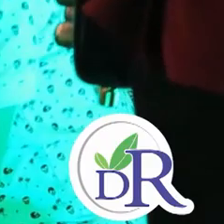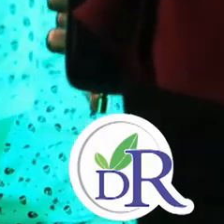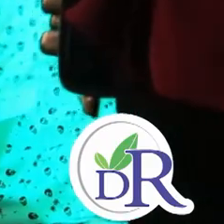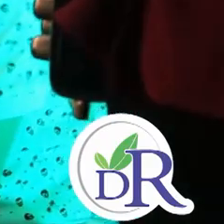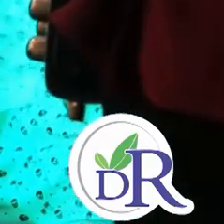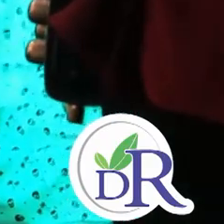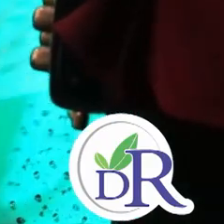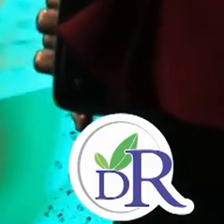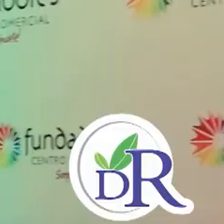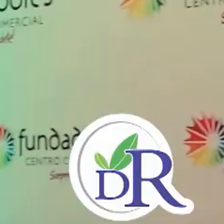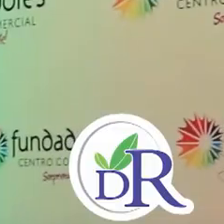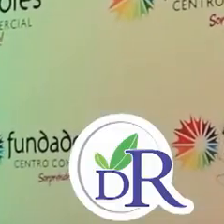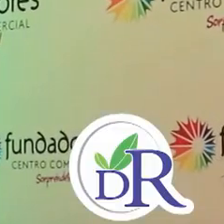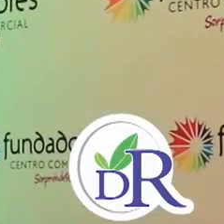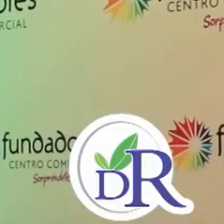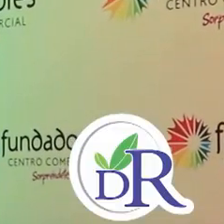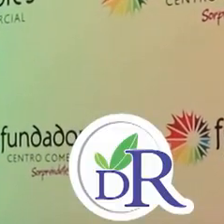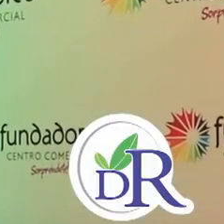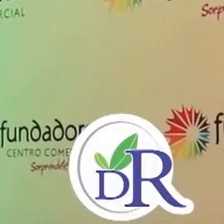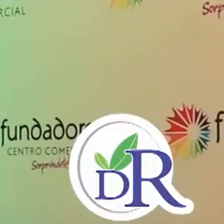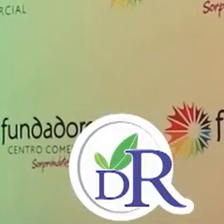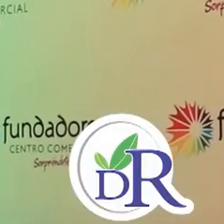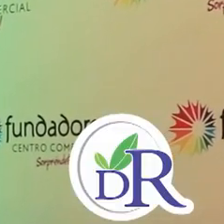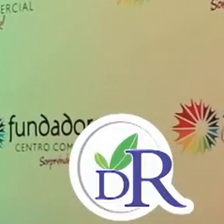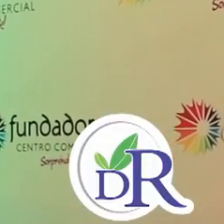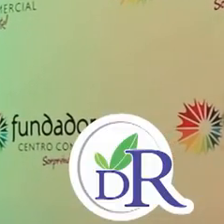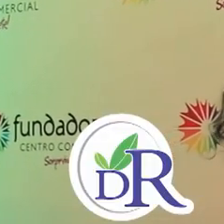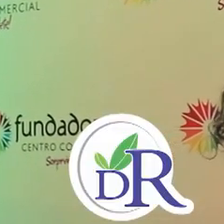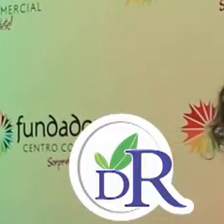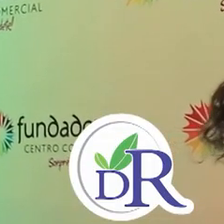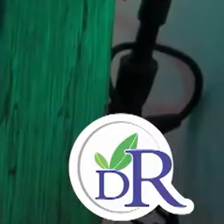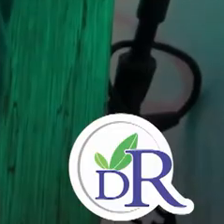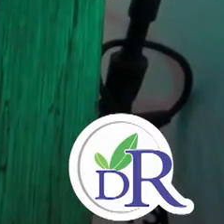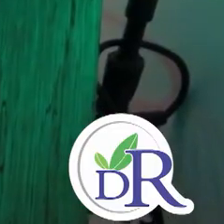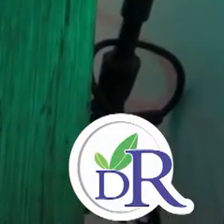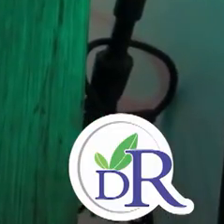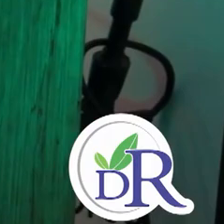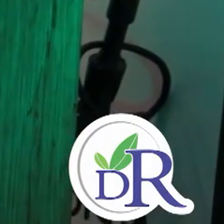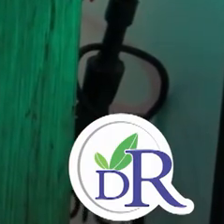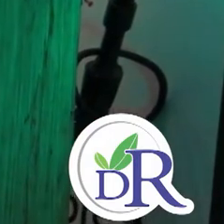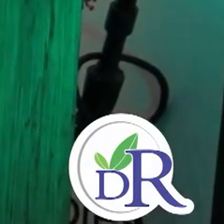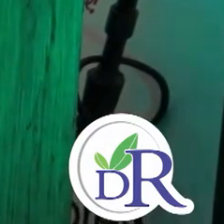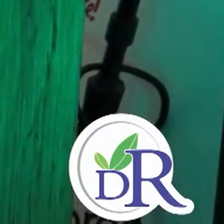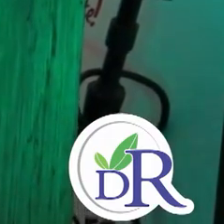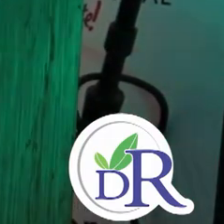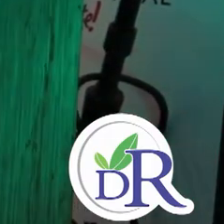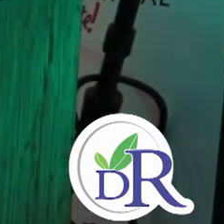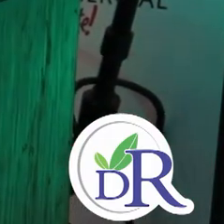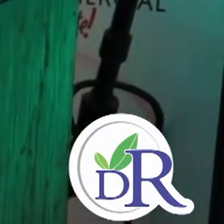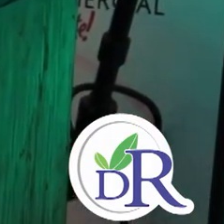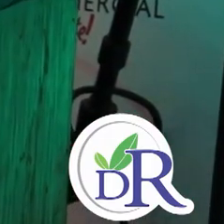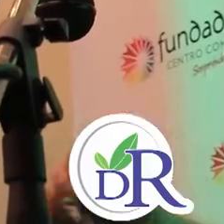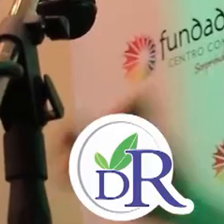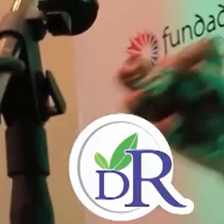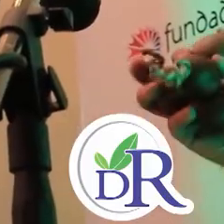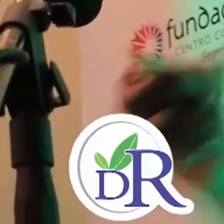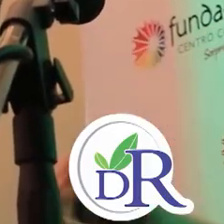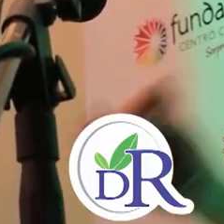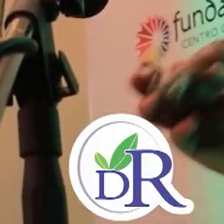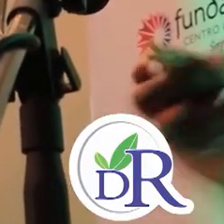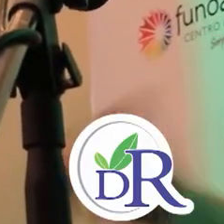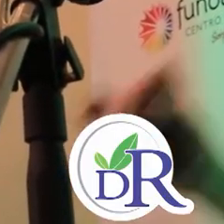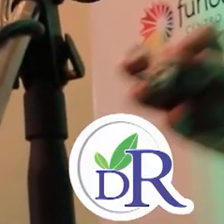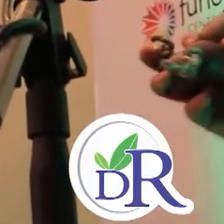Mujeres, manifestación del amor, yo. No importa que hay veces se altere un poquito su